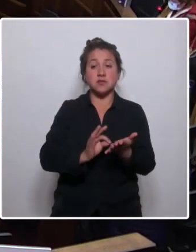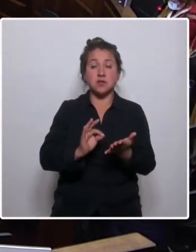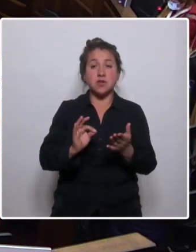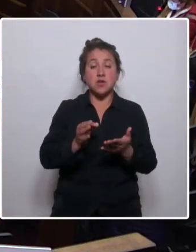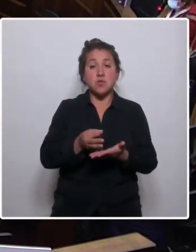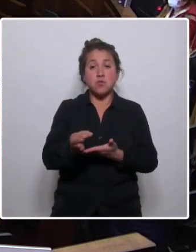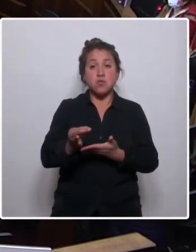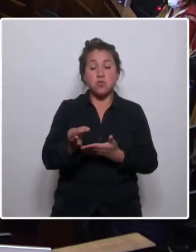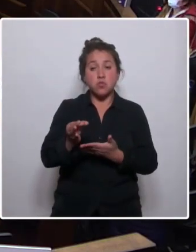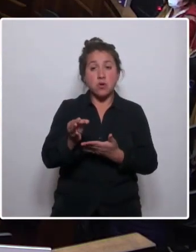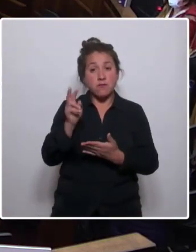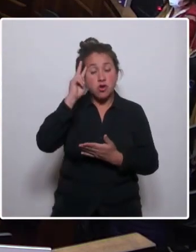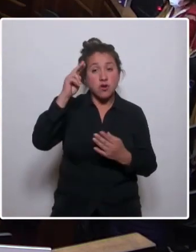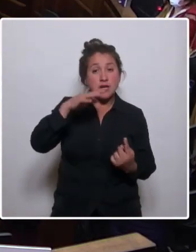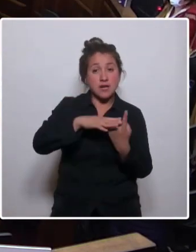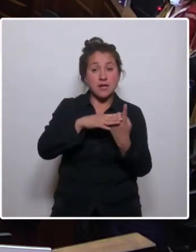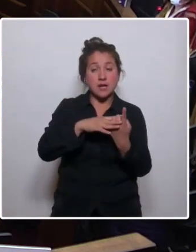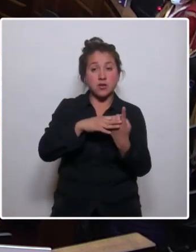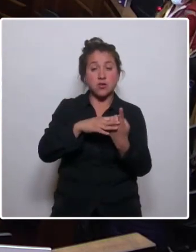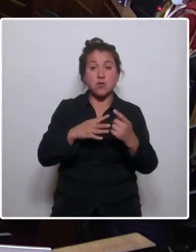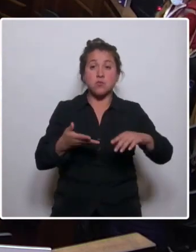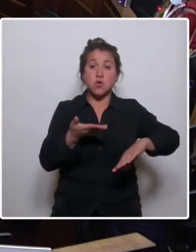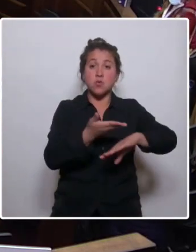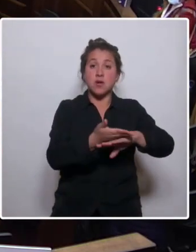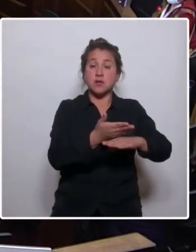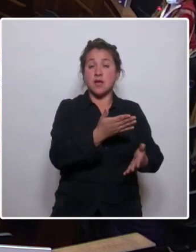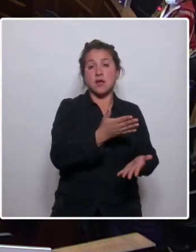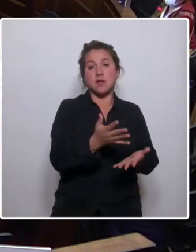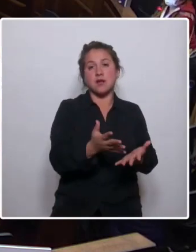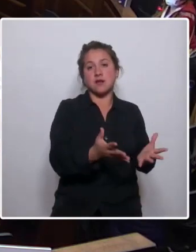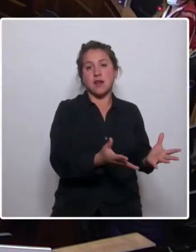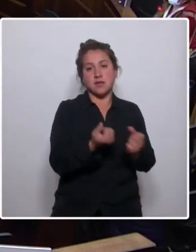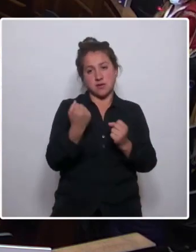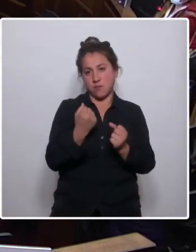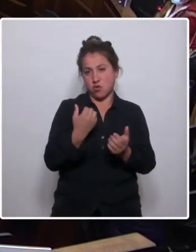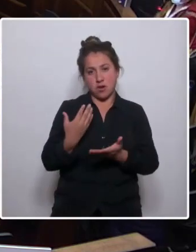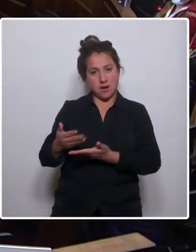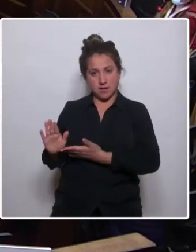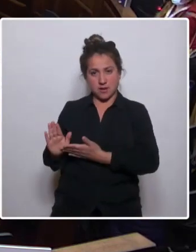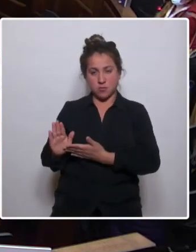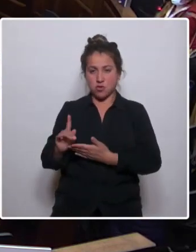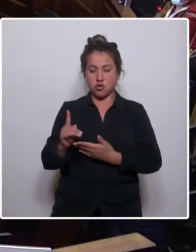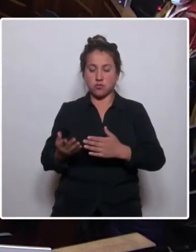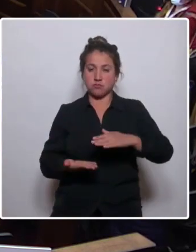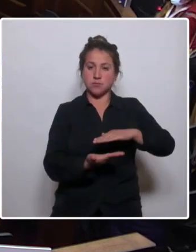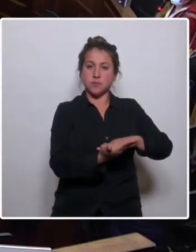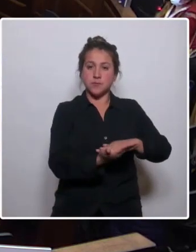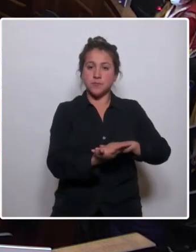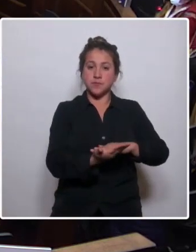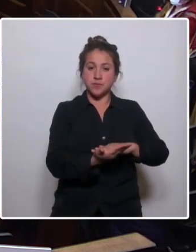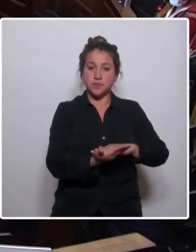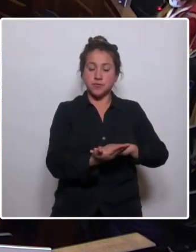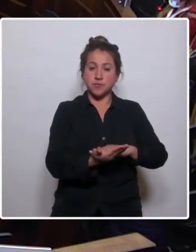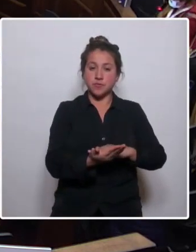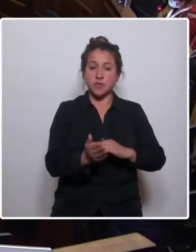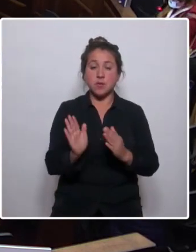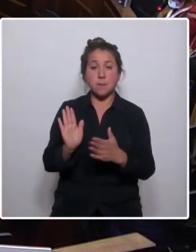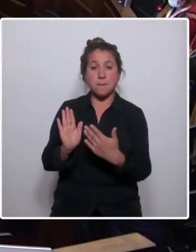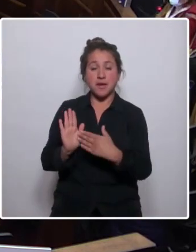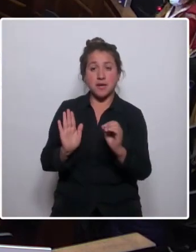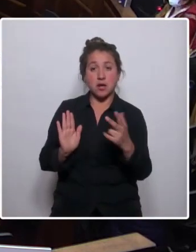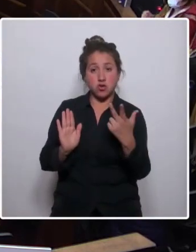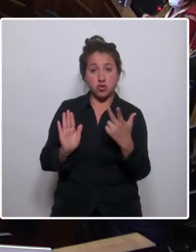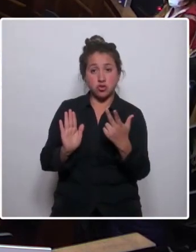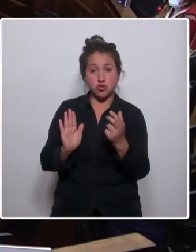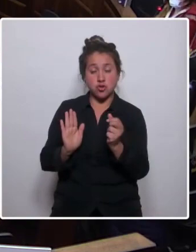retiramos la propuesta que tenemos presentada. Gracias. La referida integración de comisiones que figura en la página 8 y